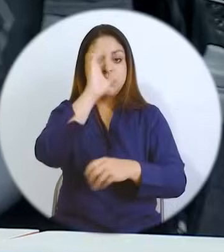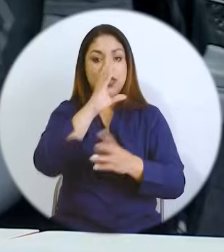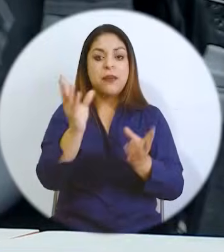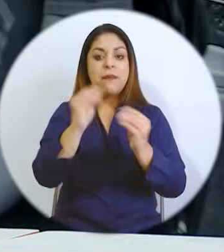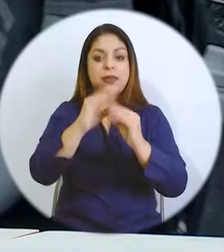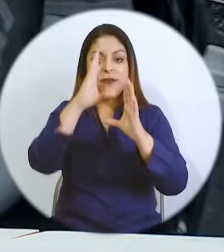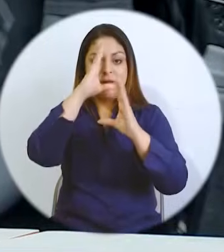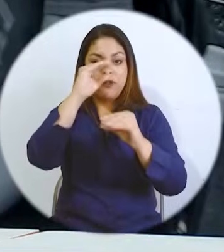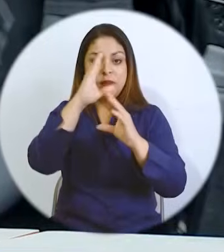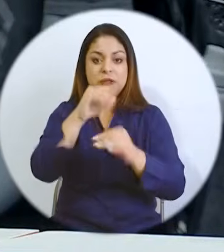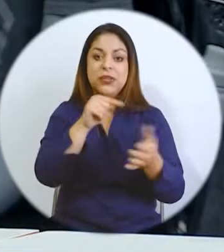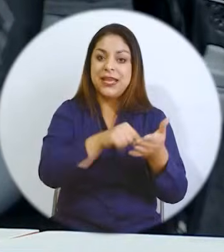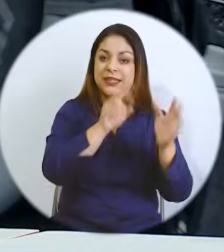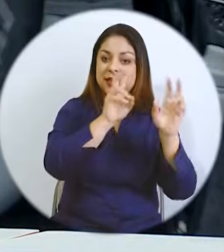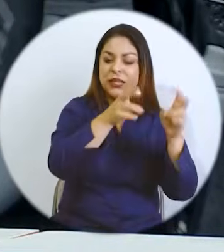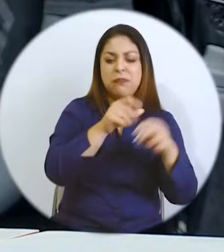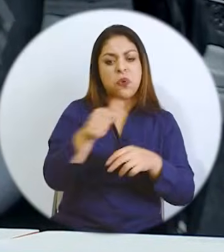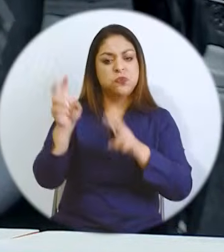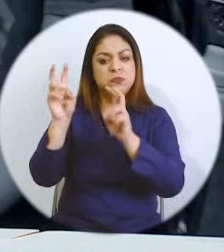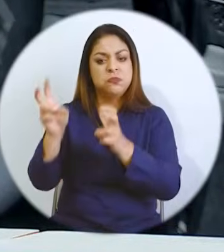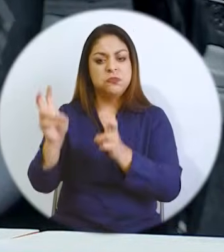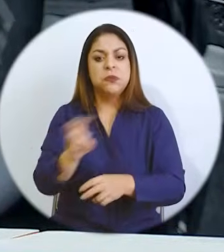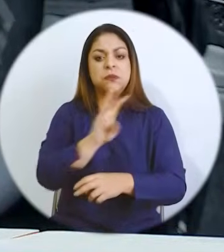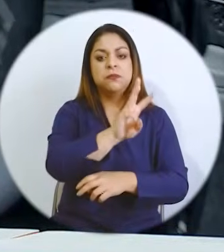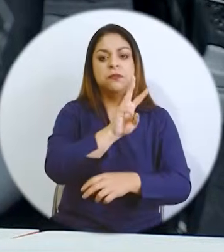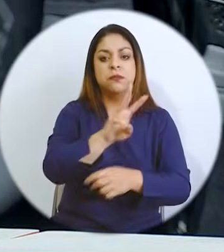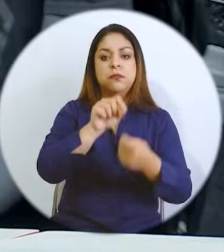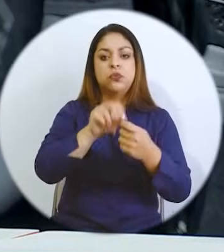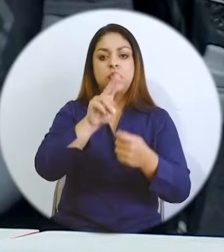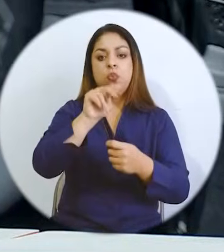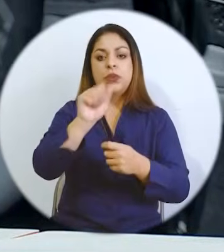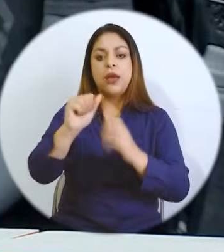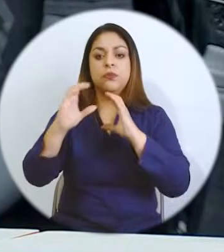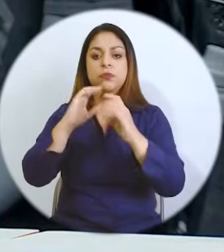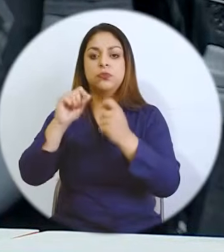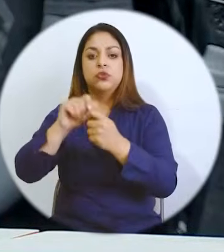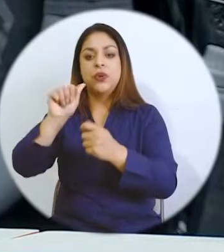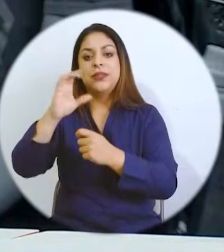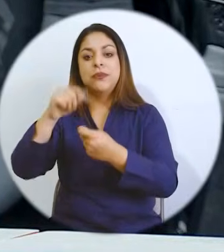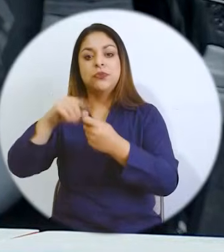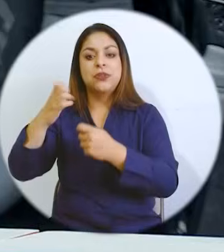que puede buscar más información sobre este y otros temas en